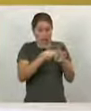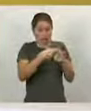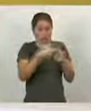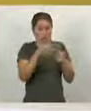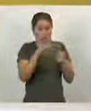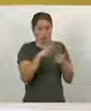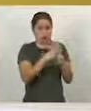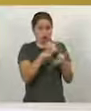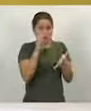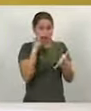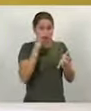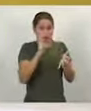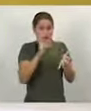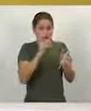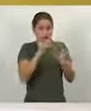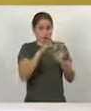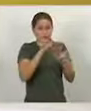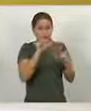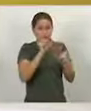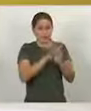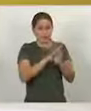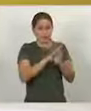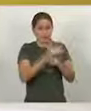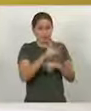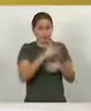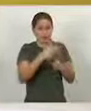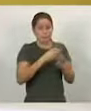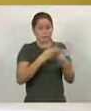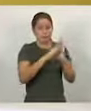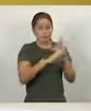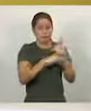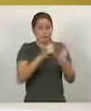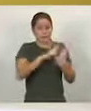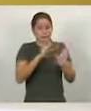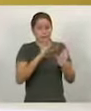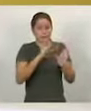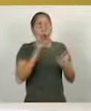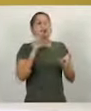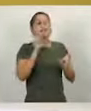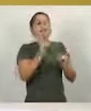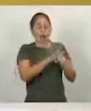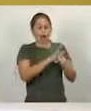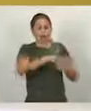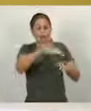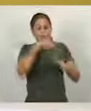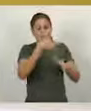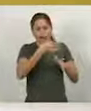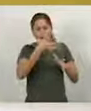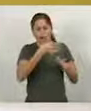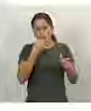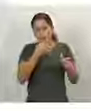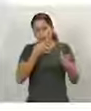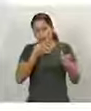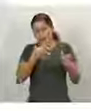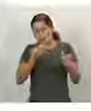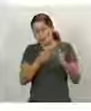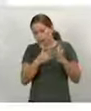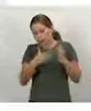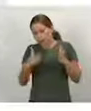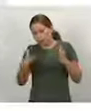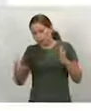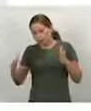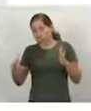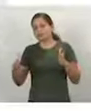absorberá se convirtió en el programa de la revolución y empiezo a escribir las razones. ¿Entendieron,